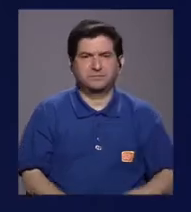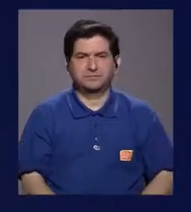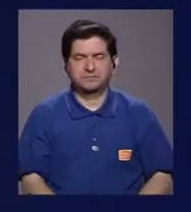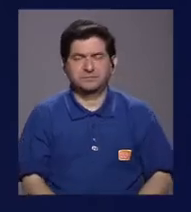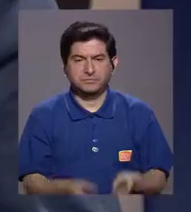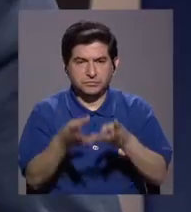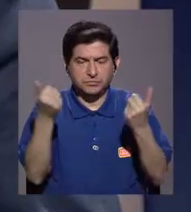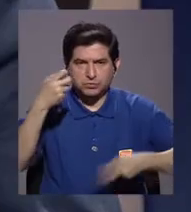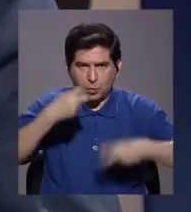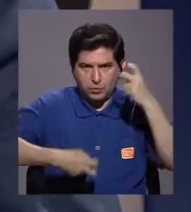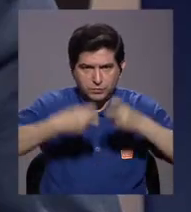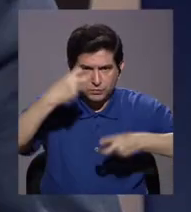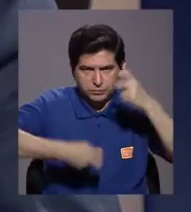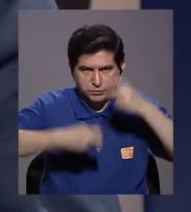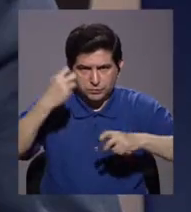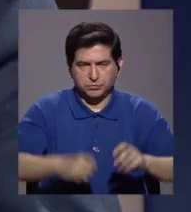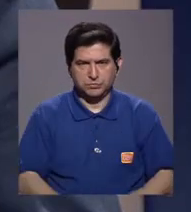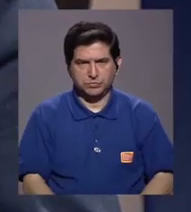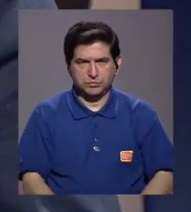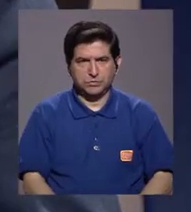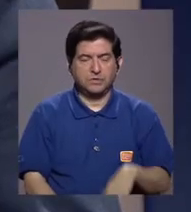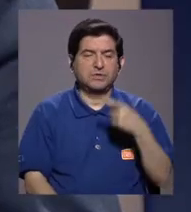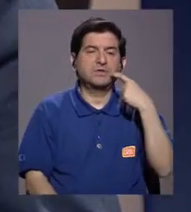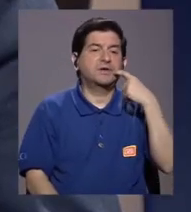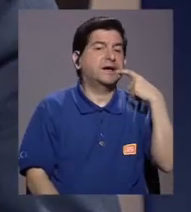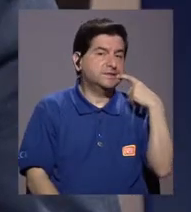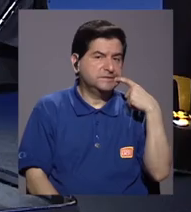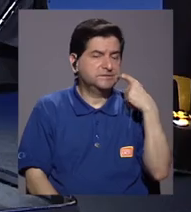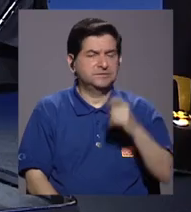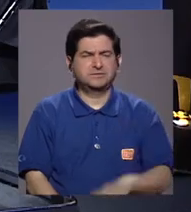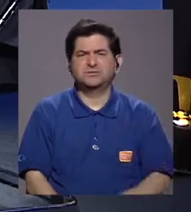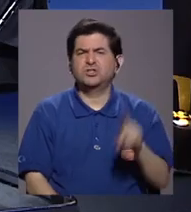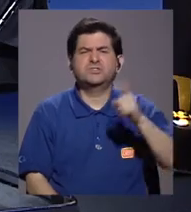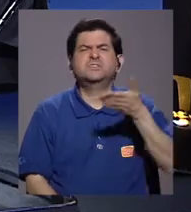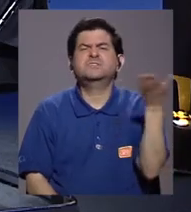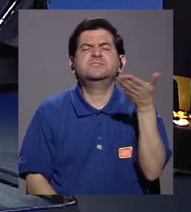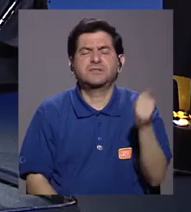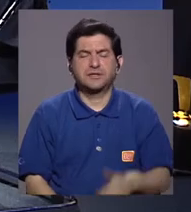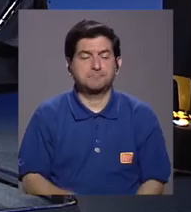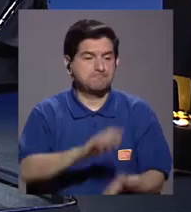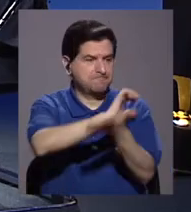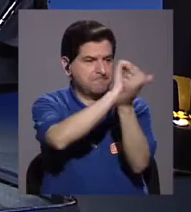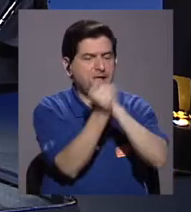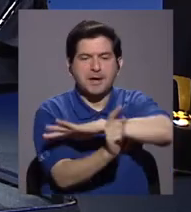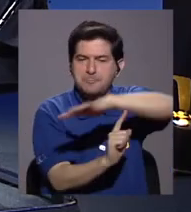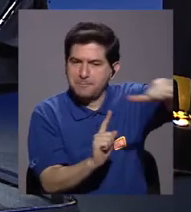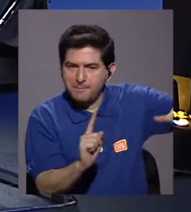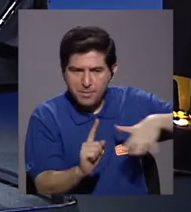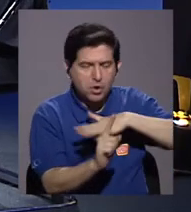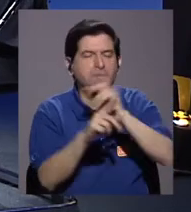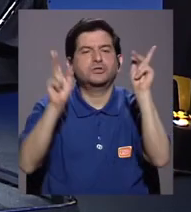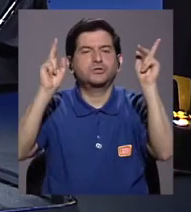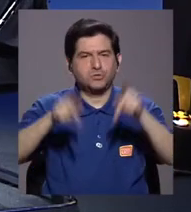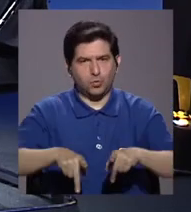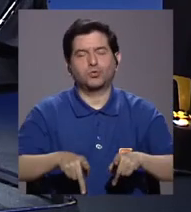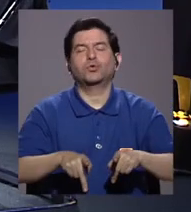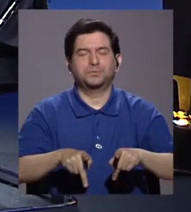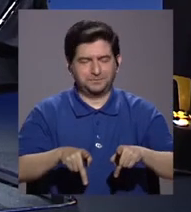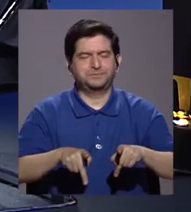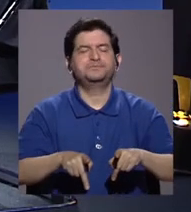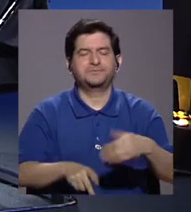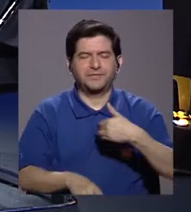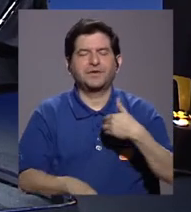implica que para resolver los problemas de adicción se necesita cambiar el entorno de las